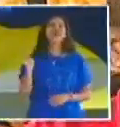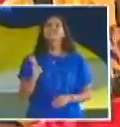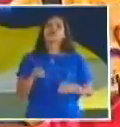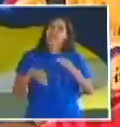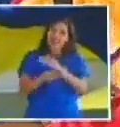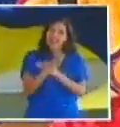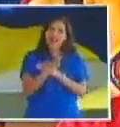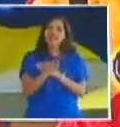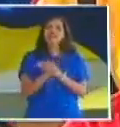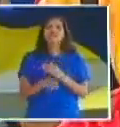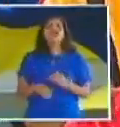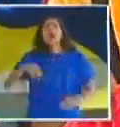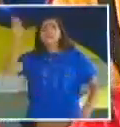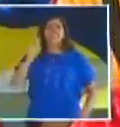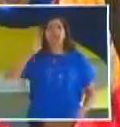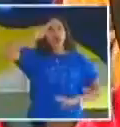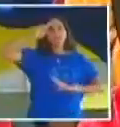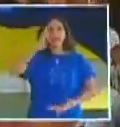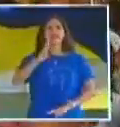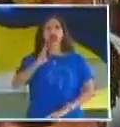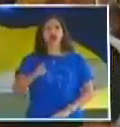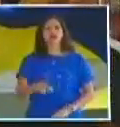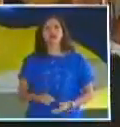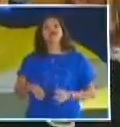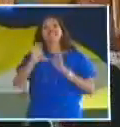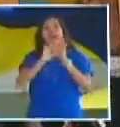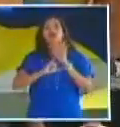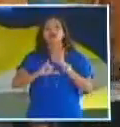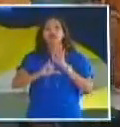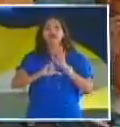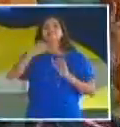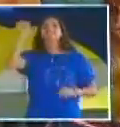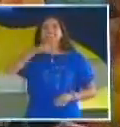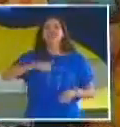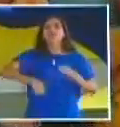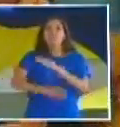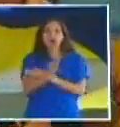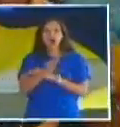dirá, a Venezuela se respeta. La constituyente,